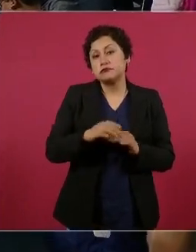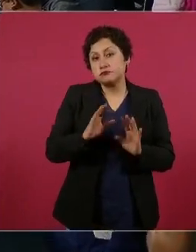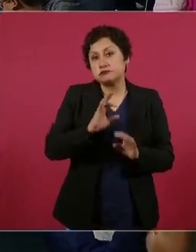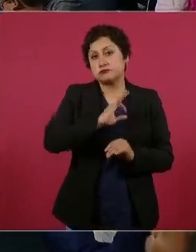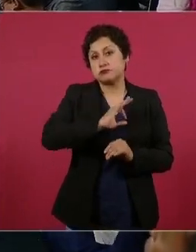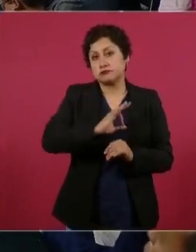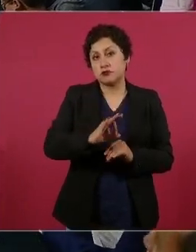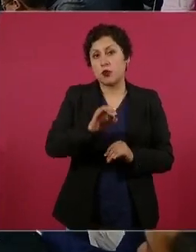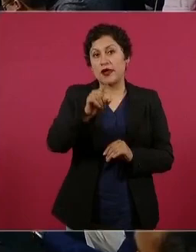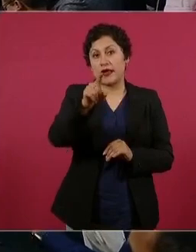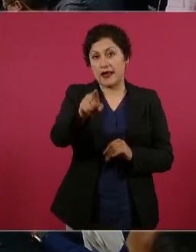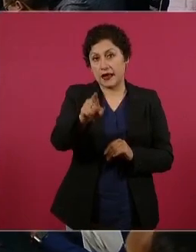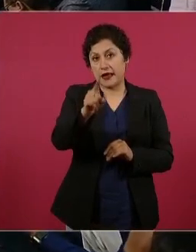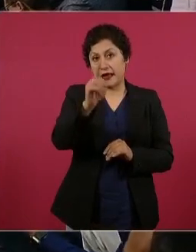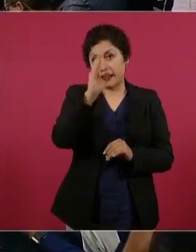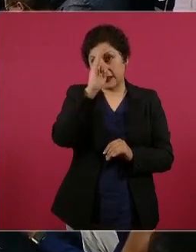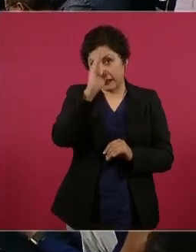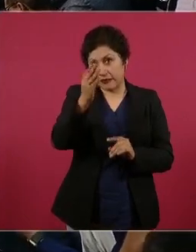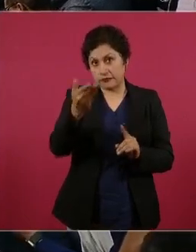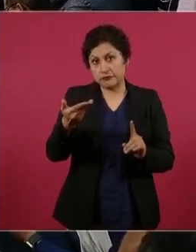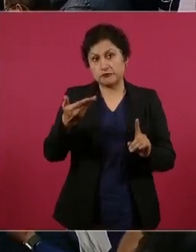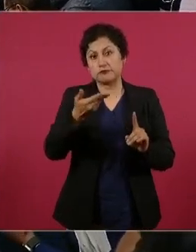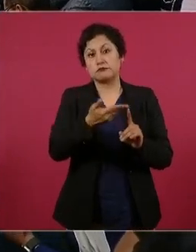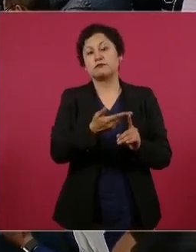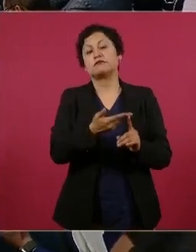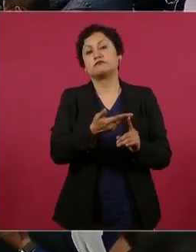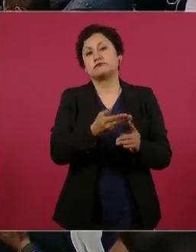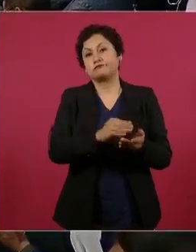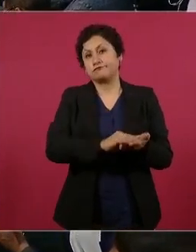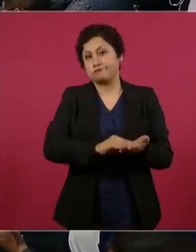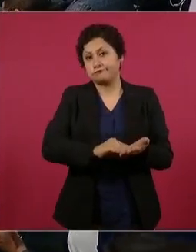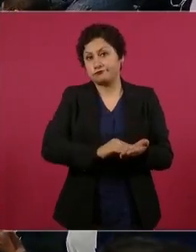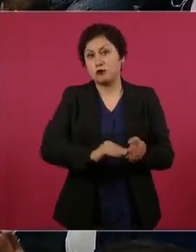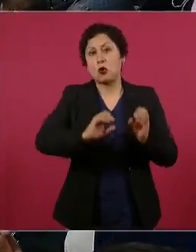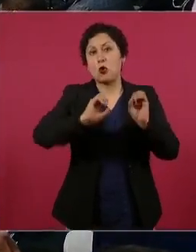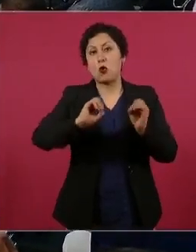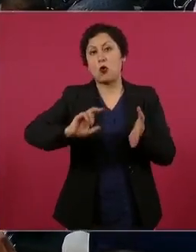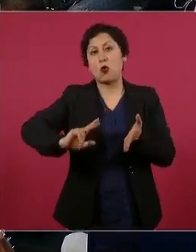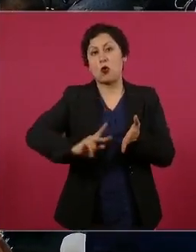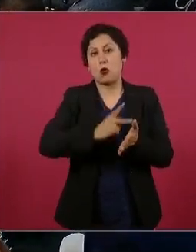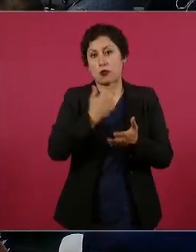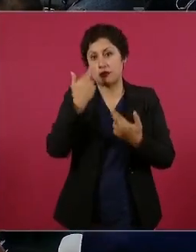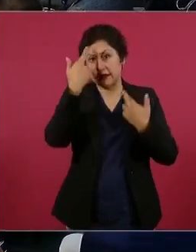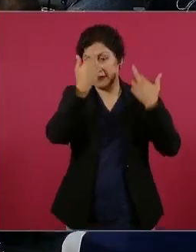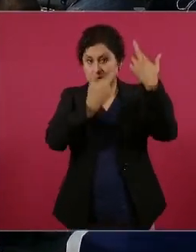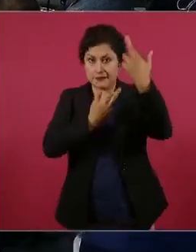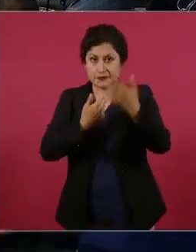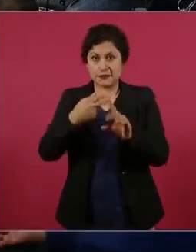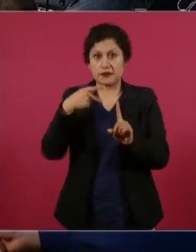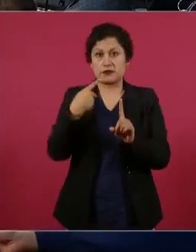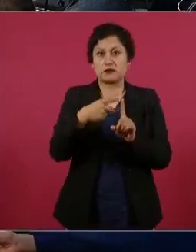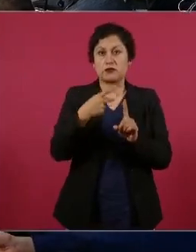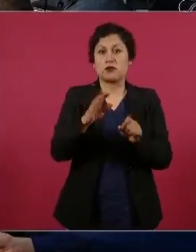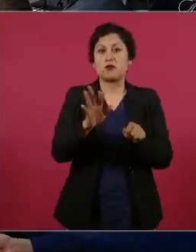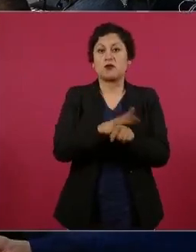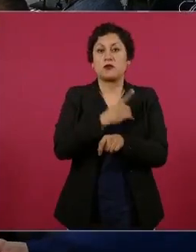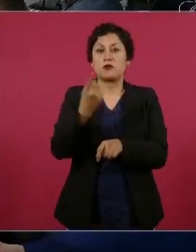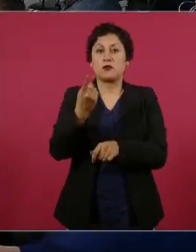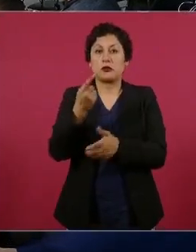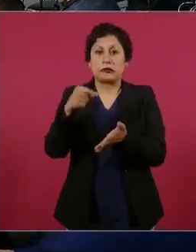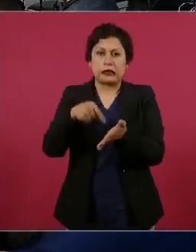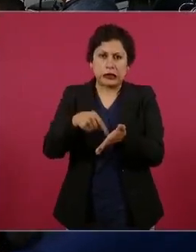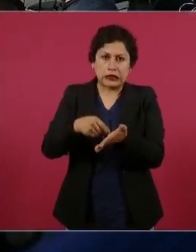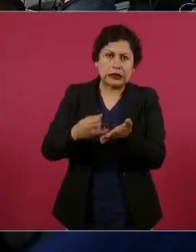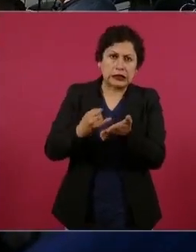el indulto o que vuelvan a revisar su caso, porque finalmente pues los dictámenes ya dijeron que no